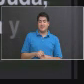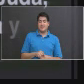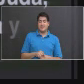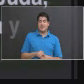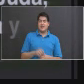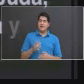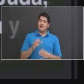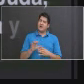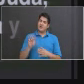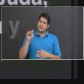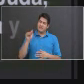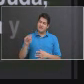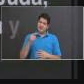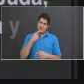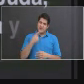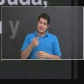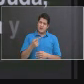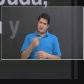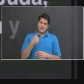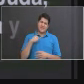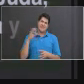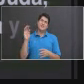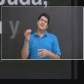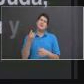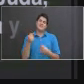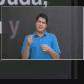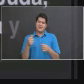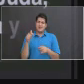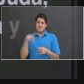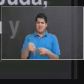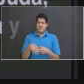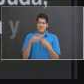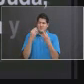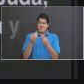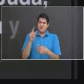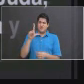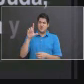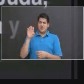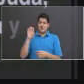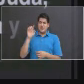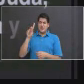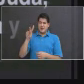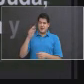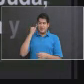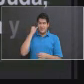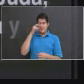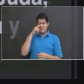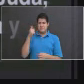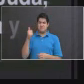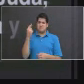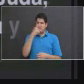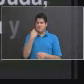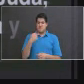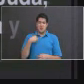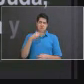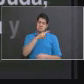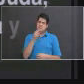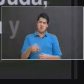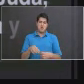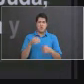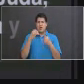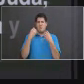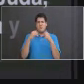Bueno, la cosa es que este joven dijo, ¿qué estoy haciendo yo aquí? Aquí hay demasiados levitas, aquí yo nunca voy a tener una oportunidad, yo quiero ir a otro